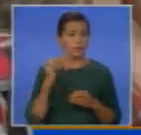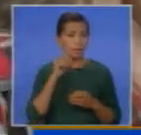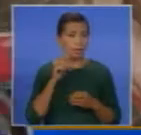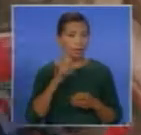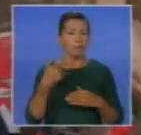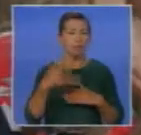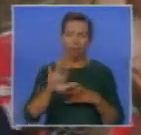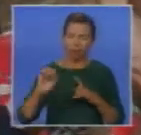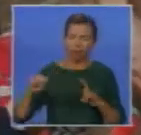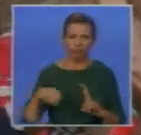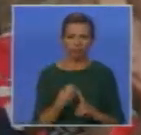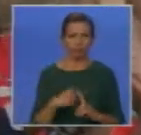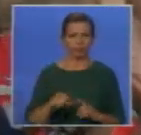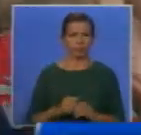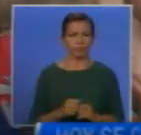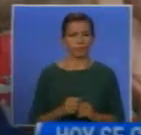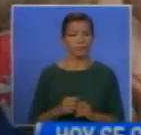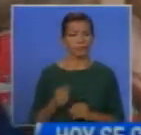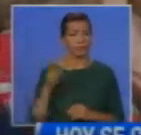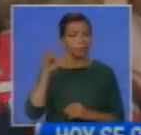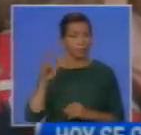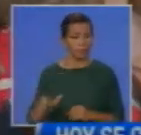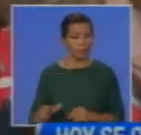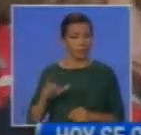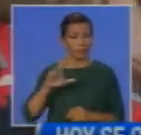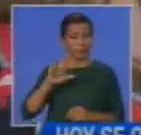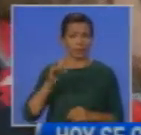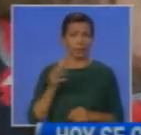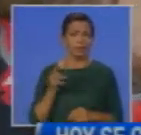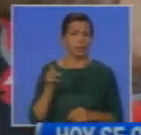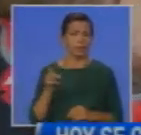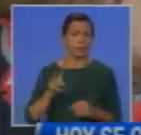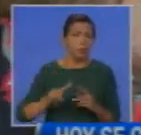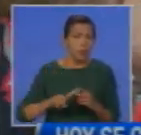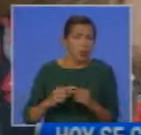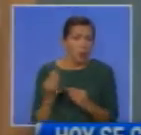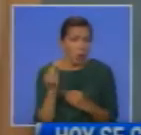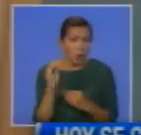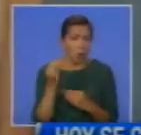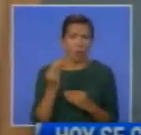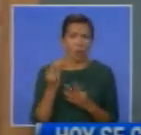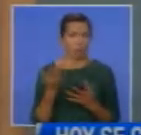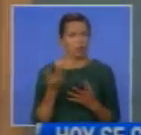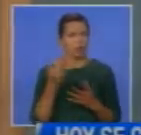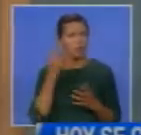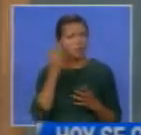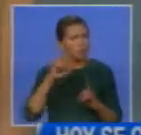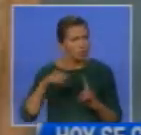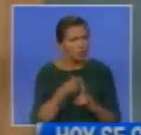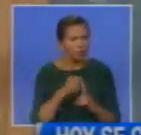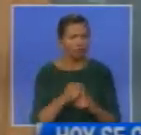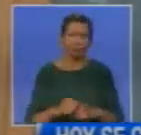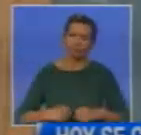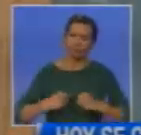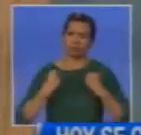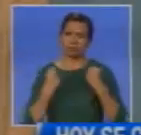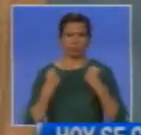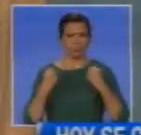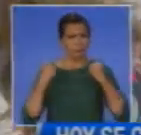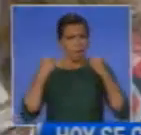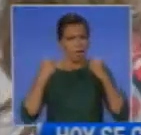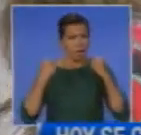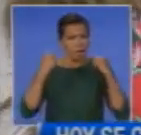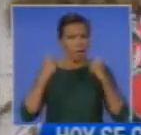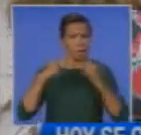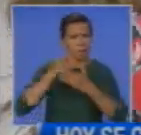afrodescendientes. Lisette Jesús se convirtió desde muy joven en una activista contra la violencia a la mujer, no solo por su experiencia personal como